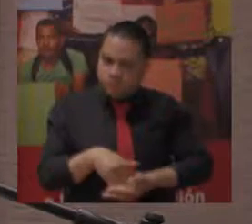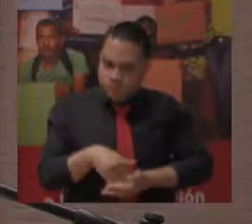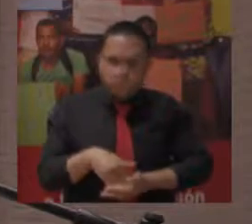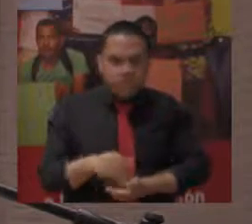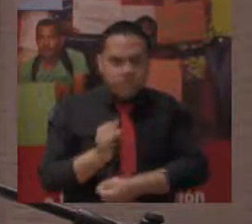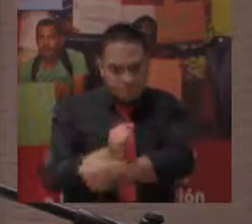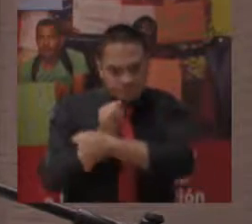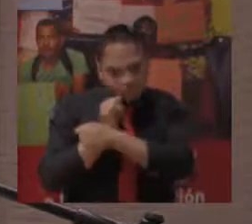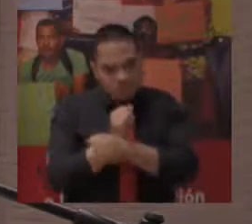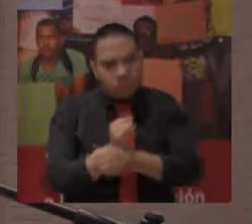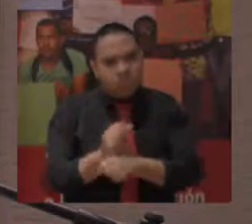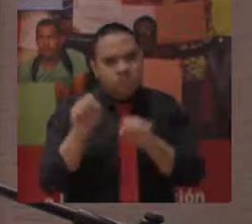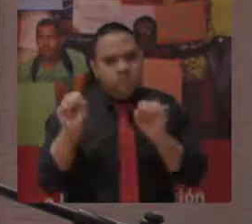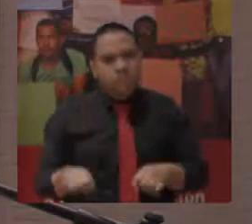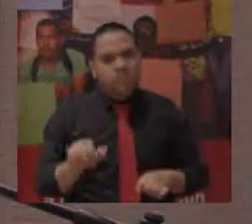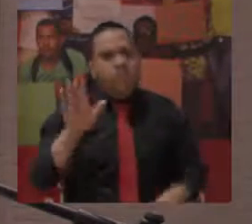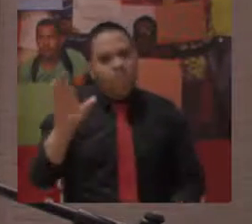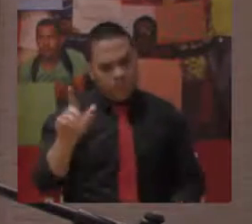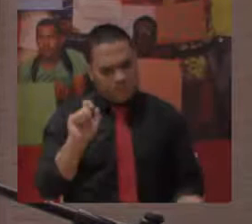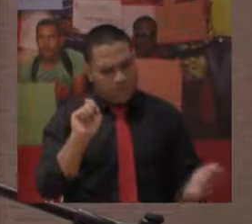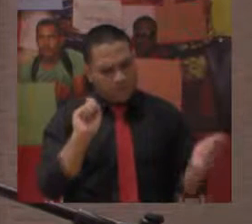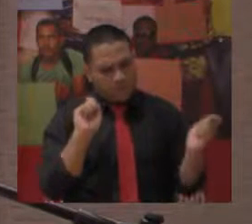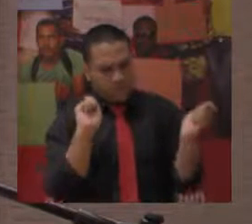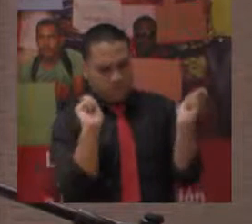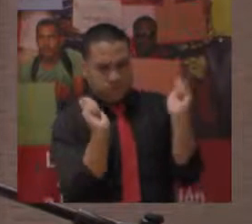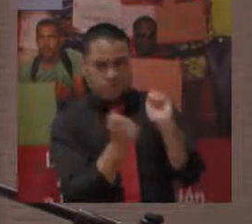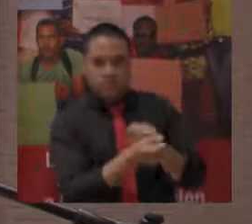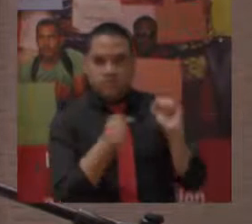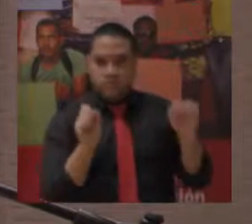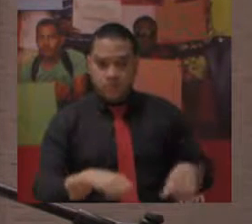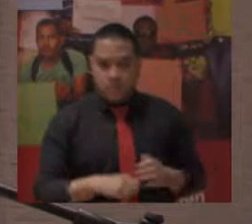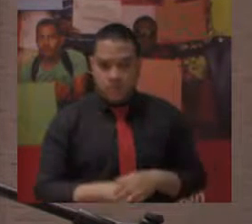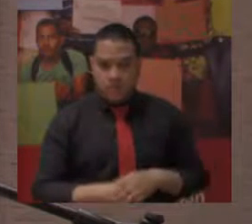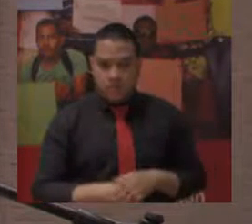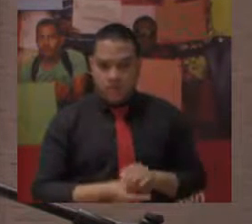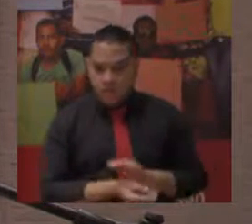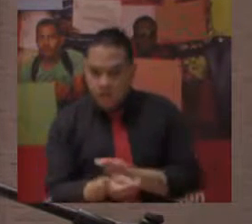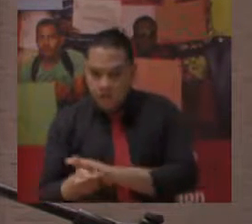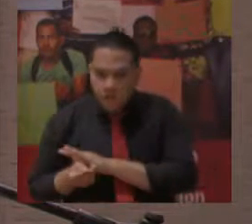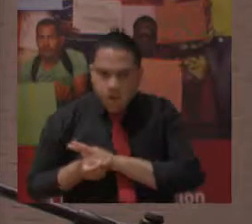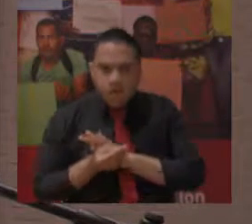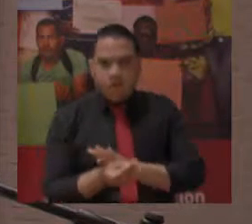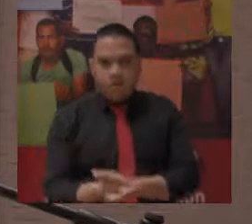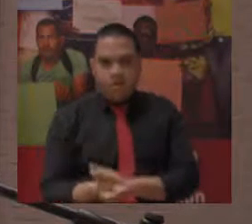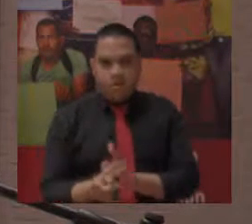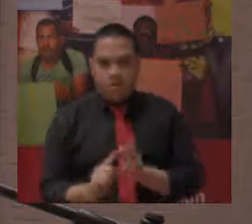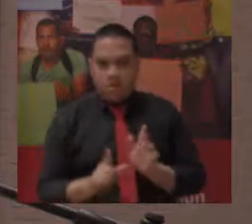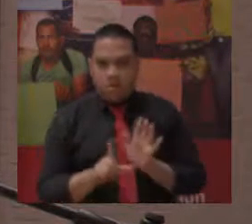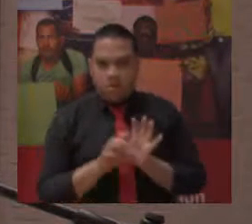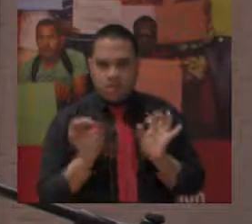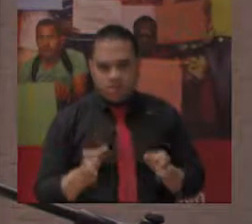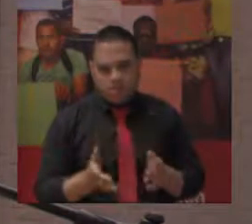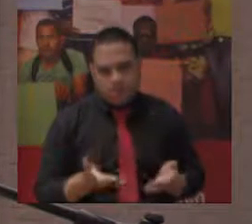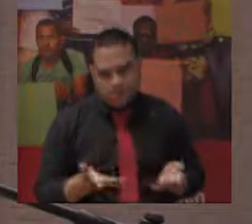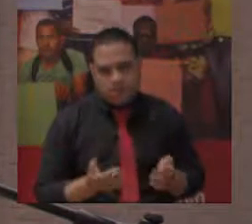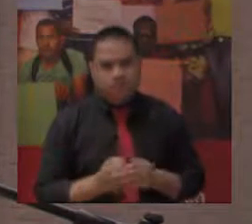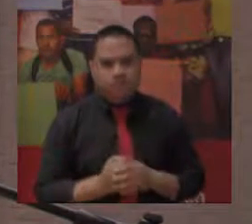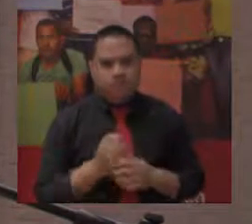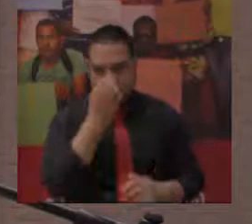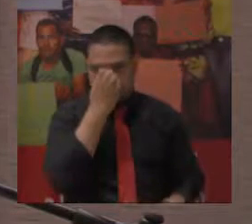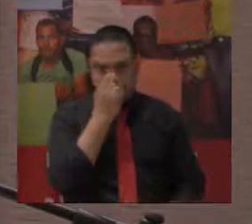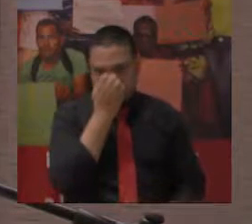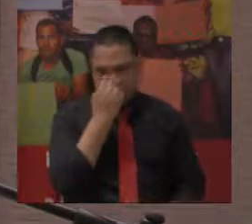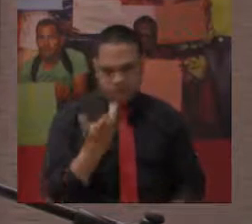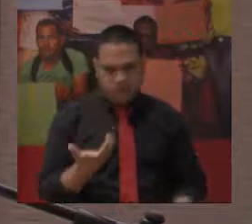transparente, que tenga la capacidad de transformar, lejos de la corrupción, lejos de la ilegalidad. Es